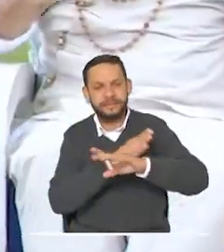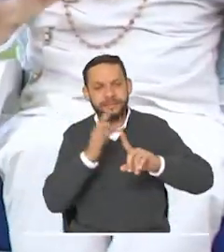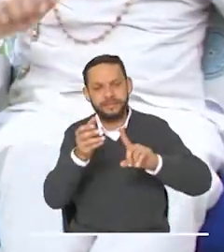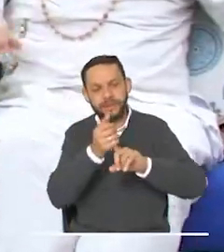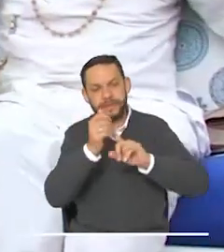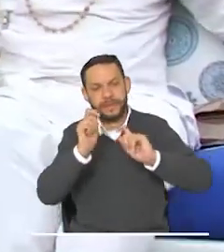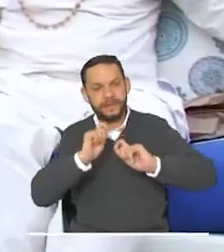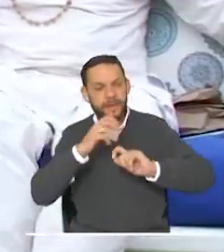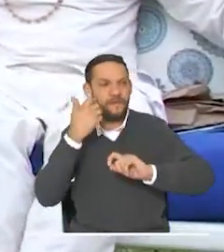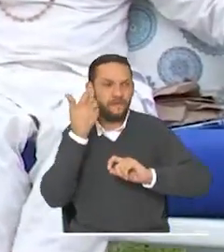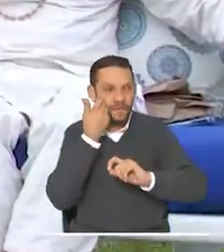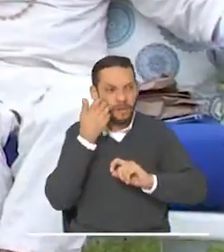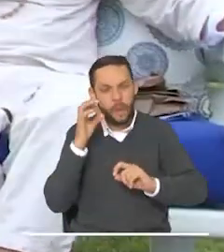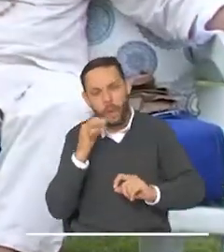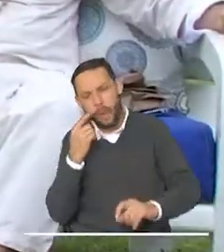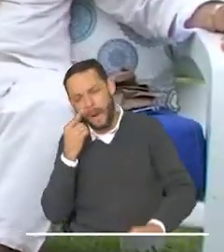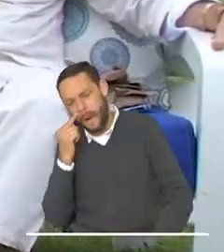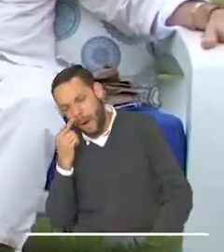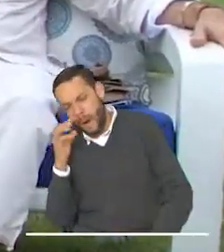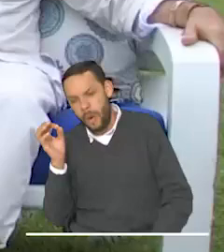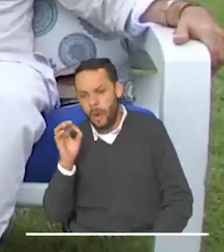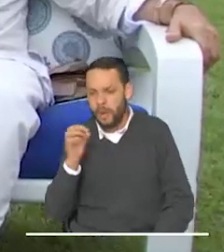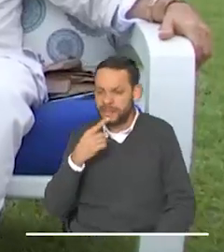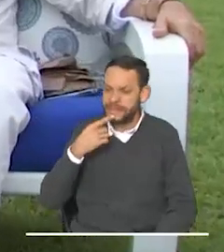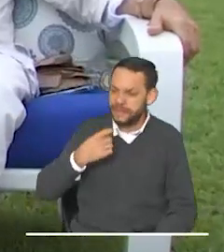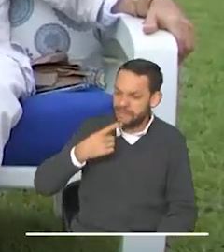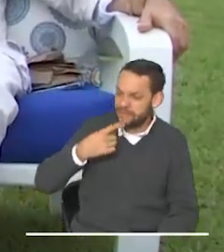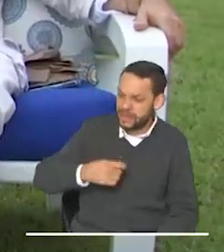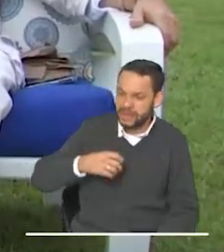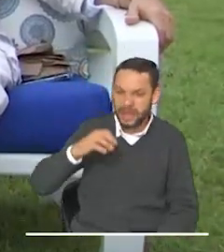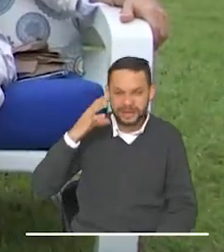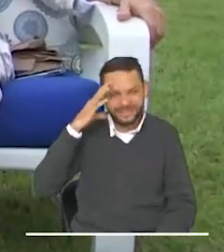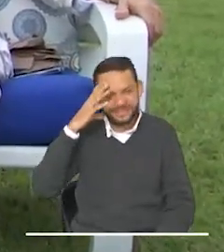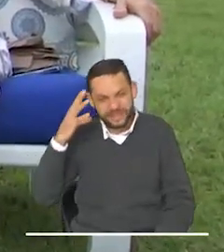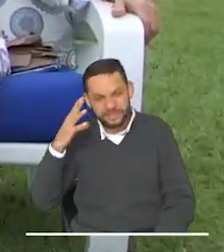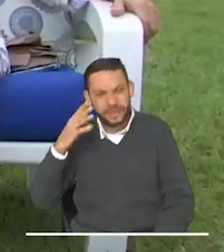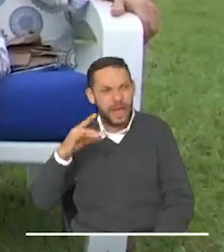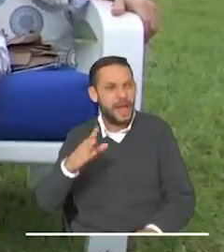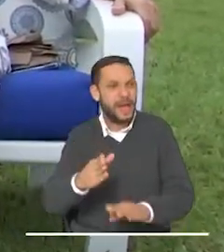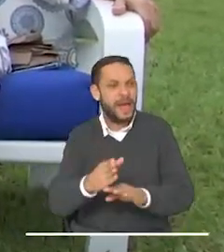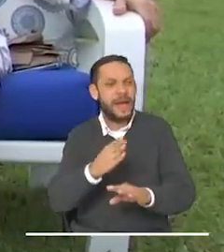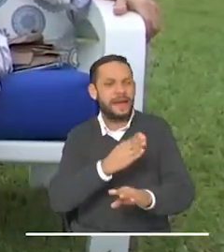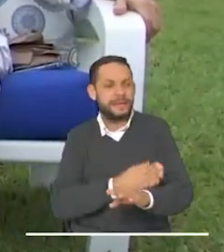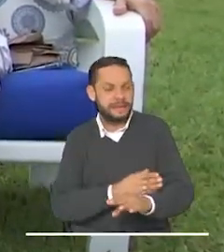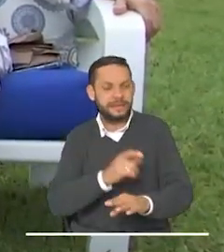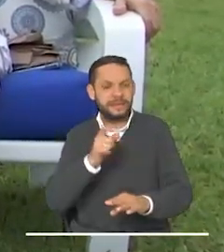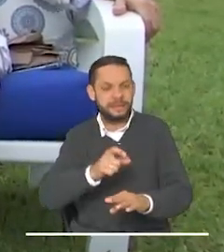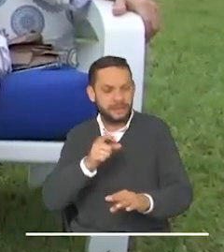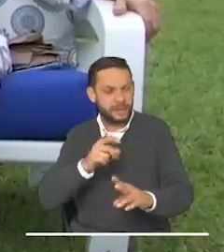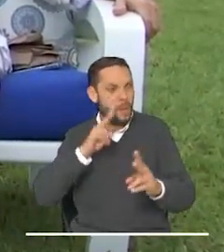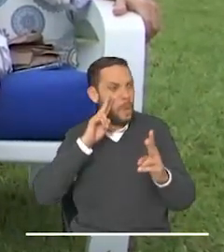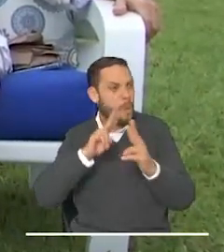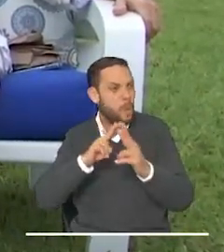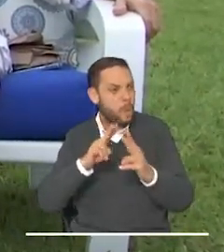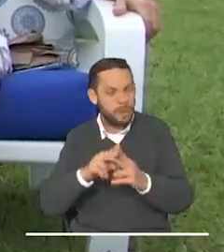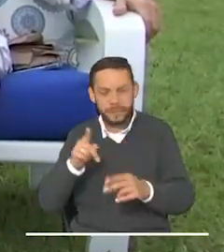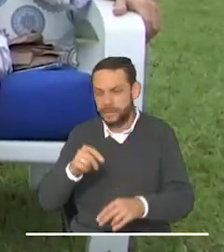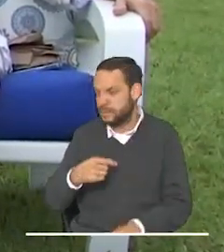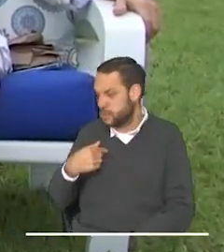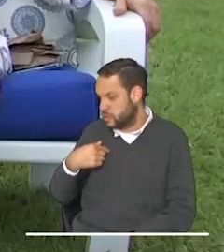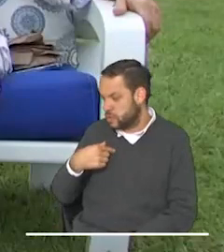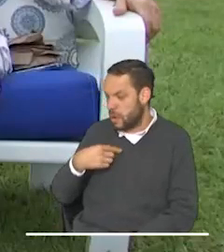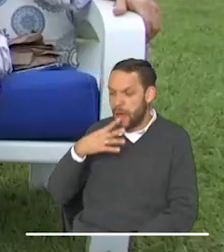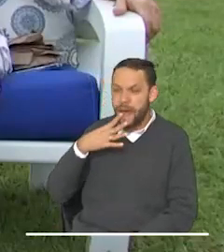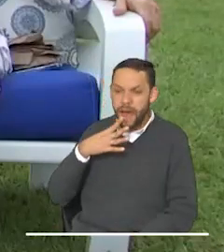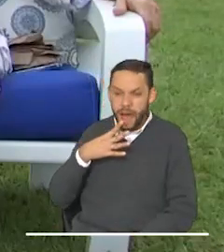depresión o con un trastorno de personalidad o con una ansiedad o con un trastorno de alimentación a mí me llama mucho la